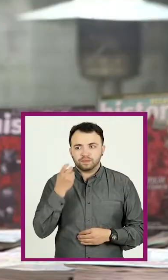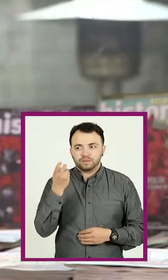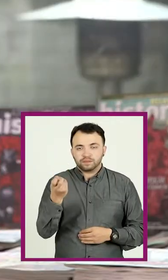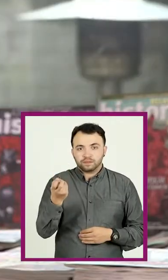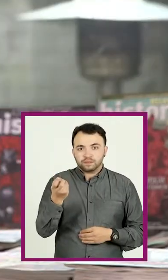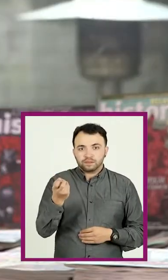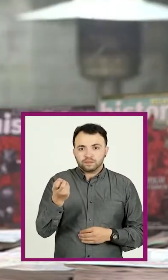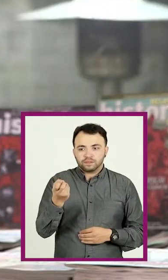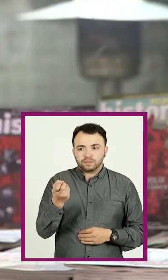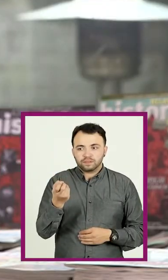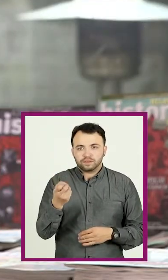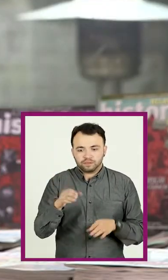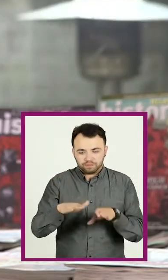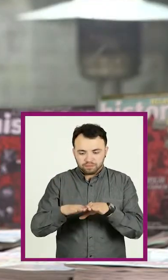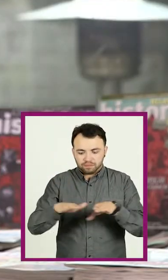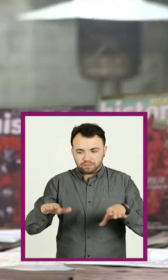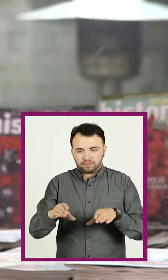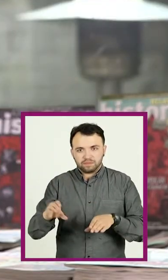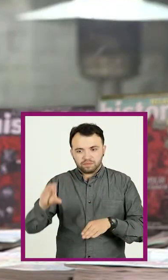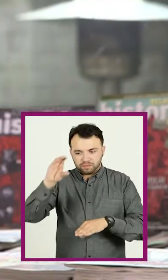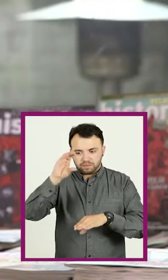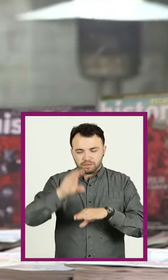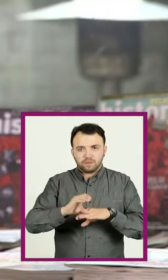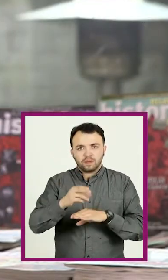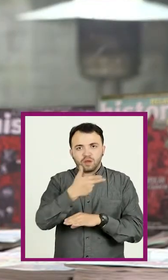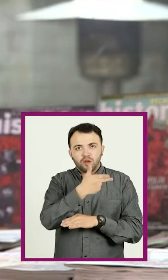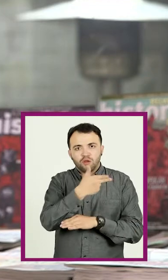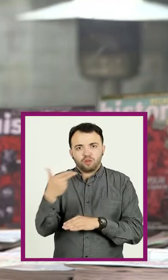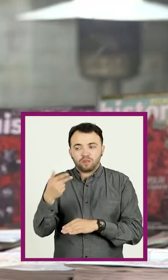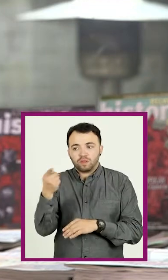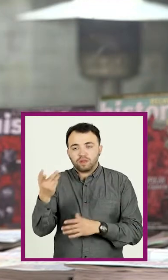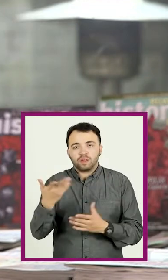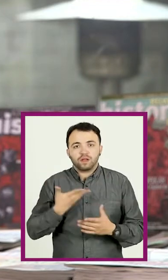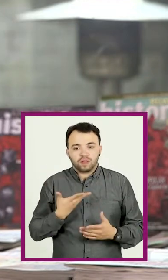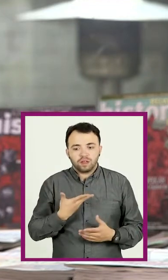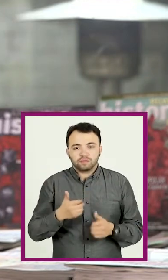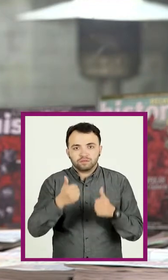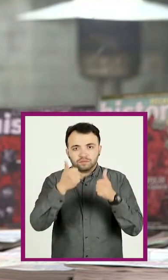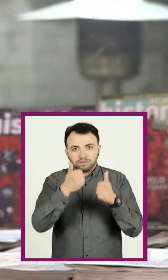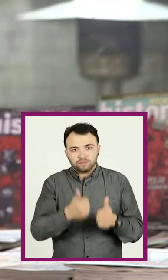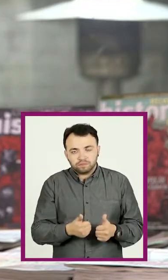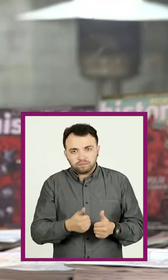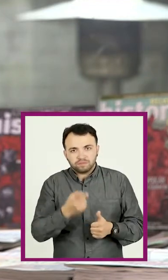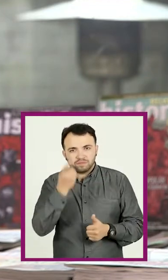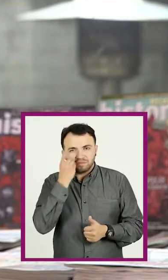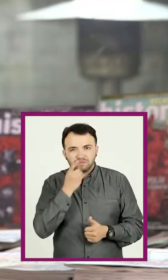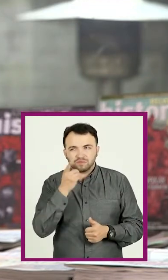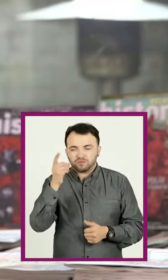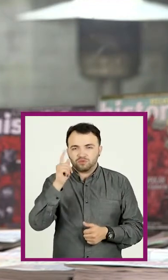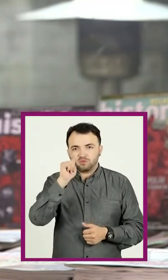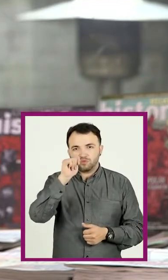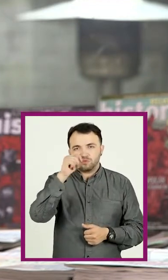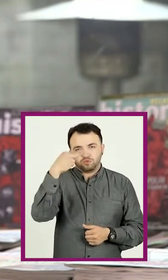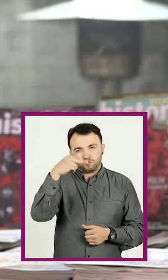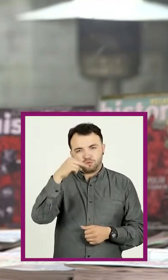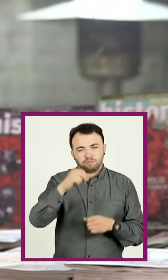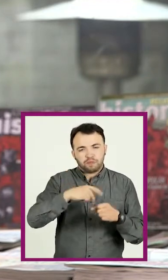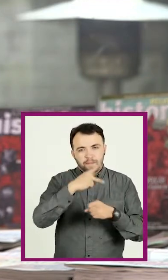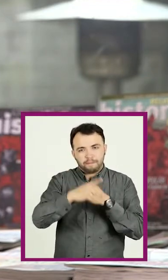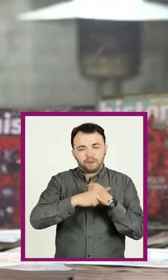Estaba justamente sobre el escritorio en el hotel en que él estaba hospedado en Turín,